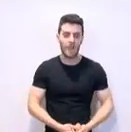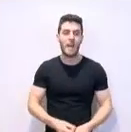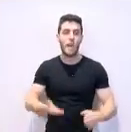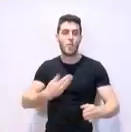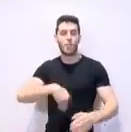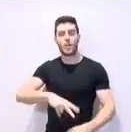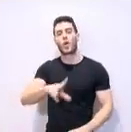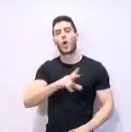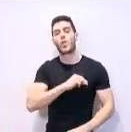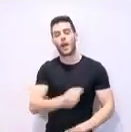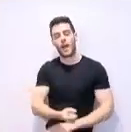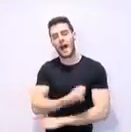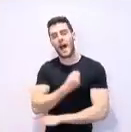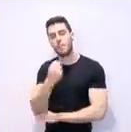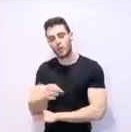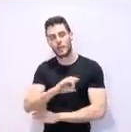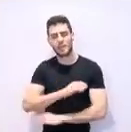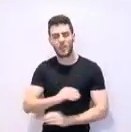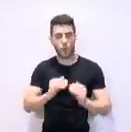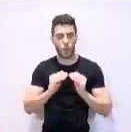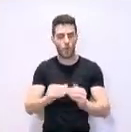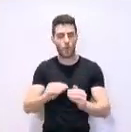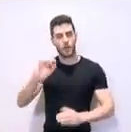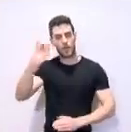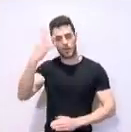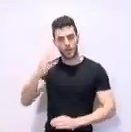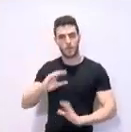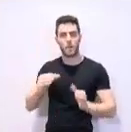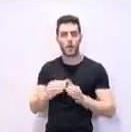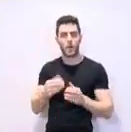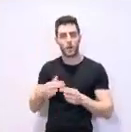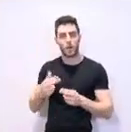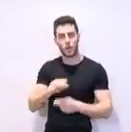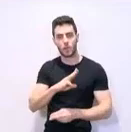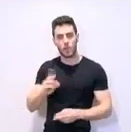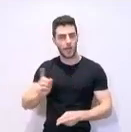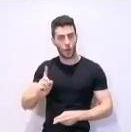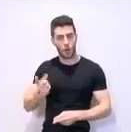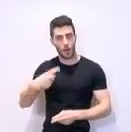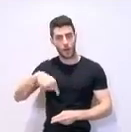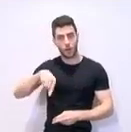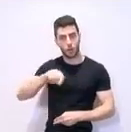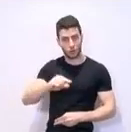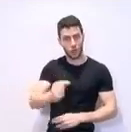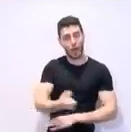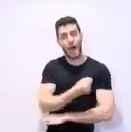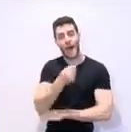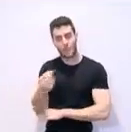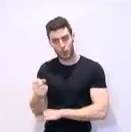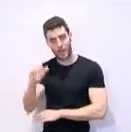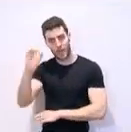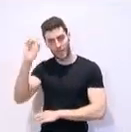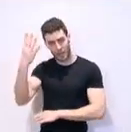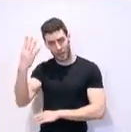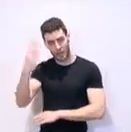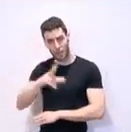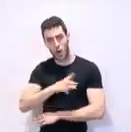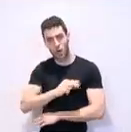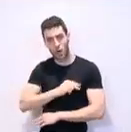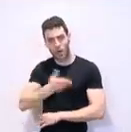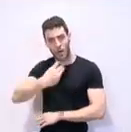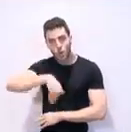se sumara, señor Cuevas, a la iniciativa del Partido Popular, es que ustedes se sumaron a la iniciativa de nuestro